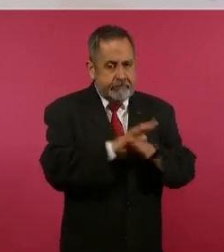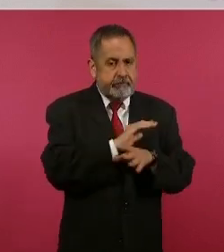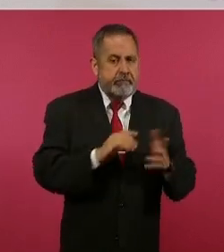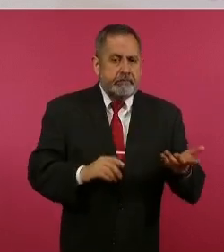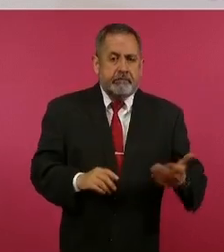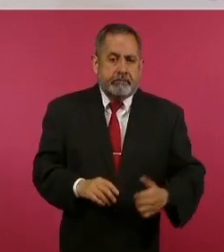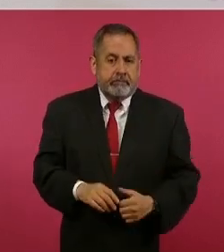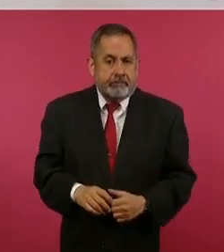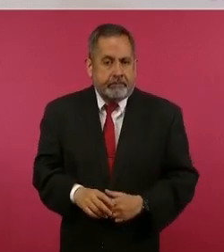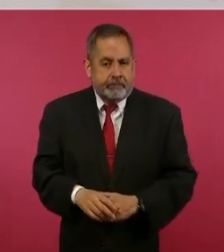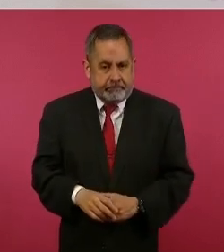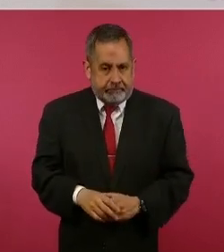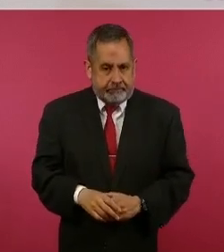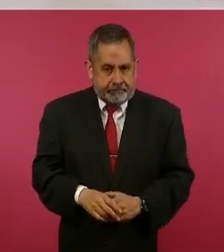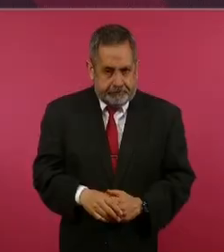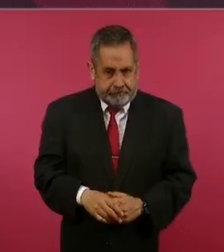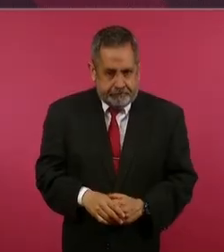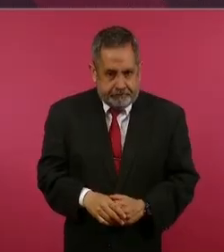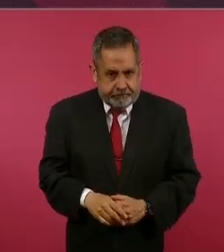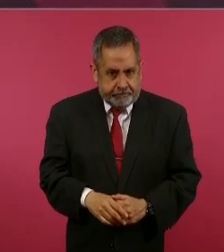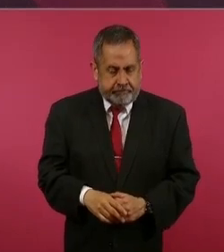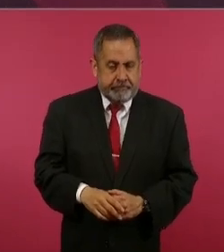y que no